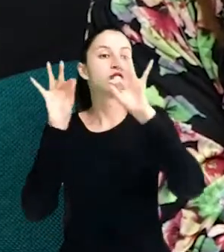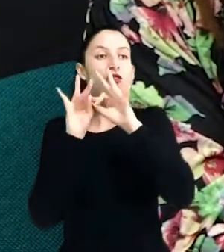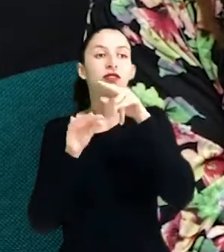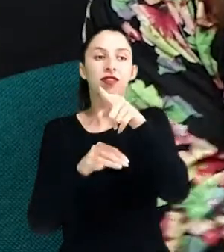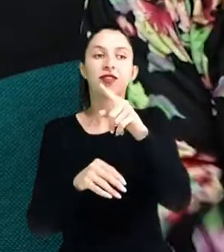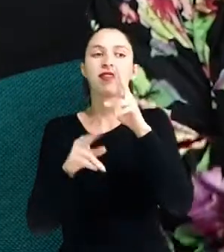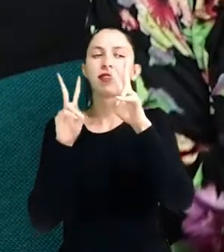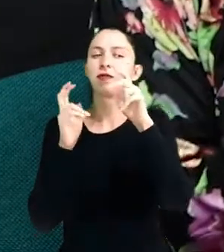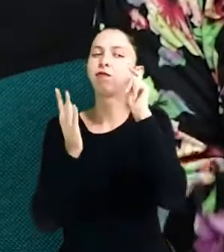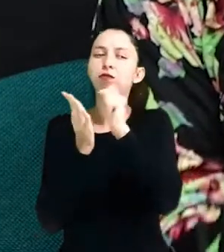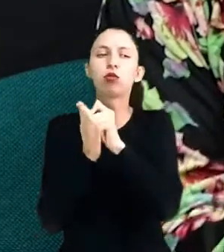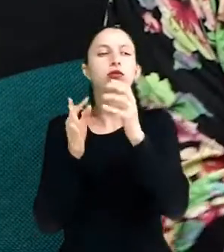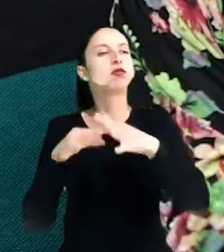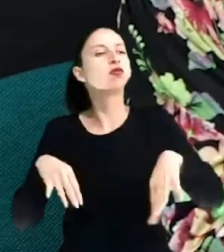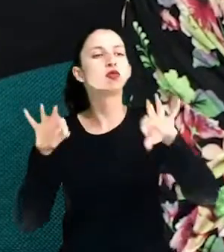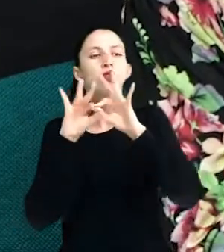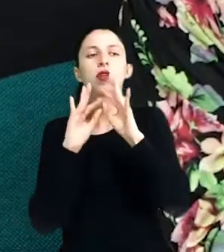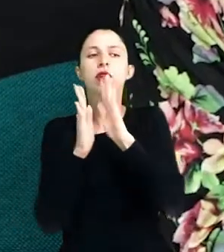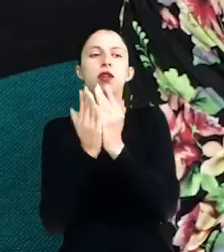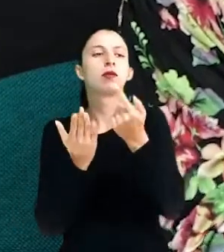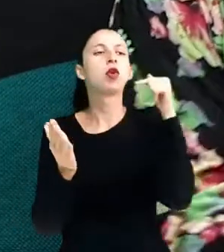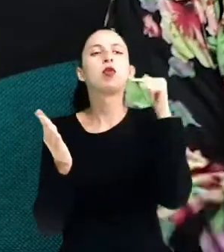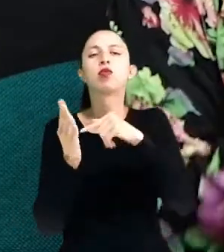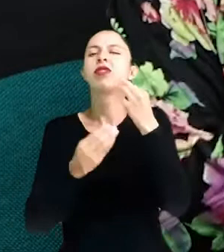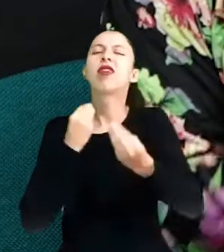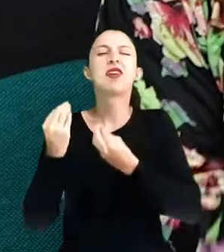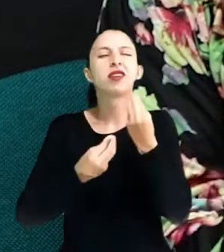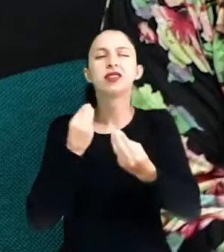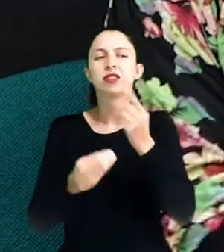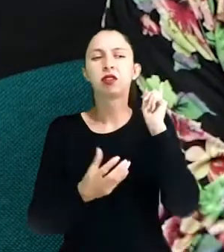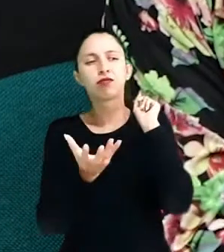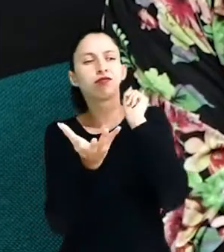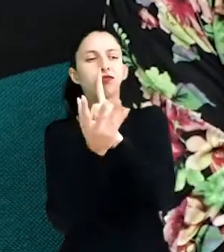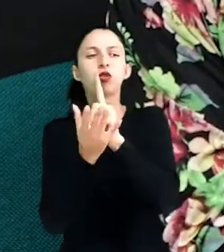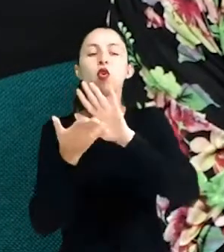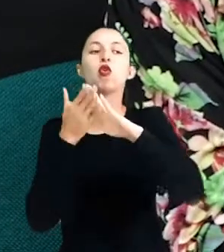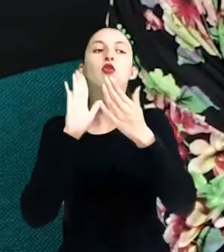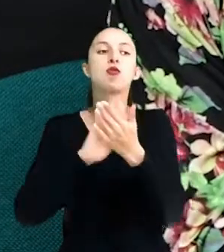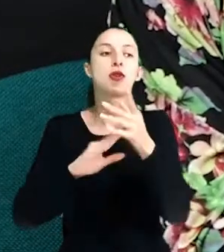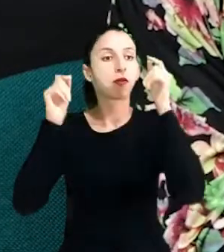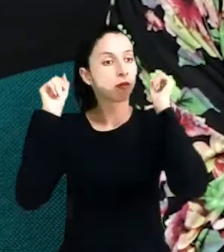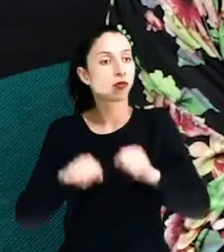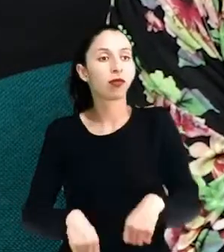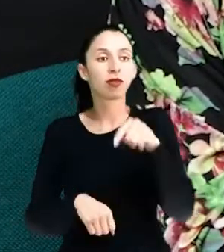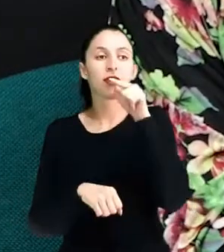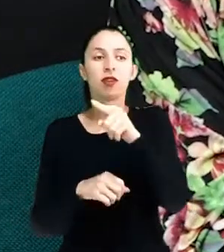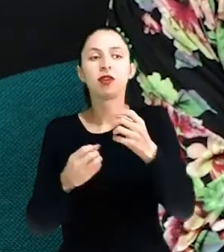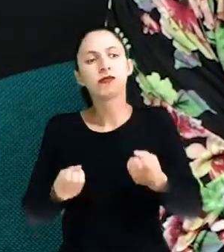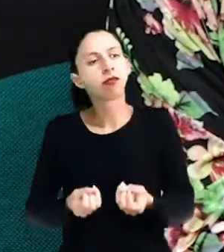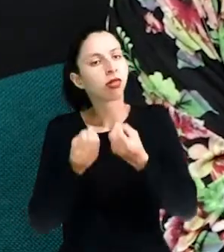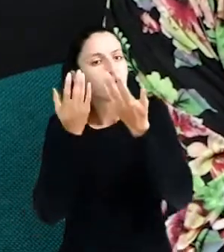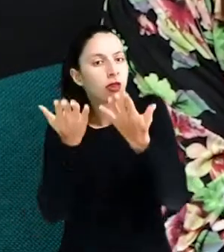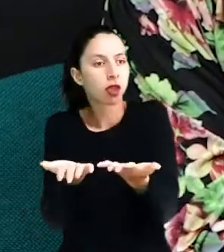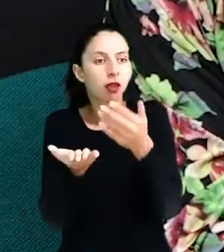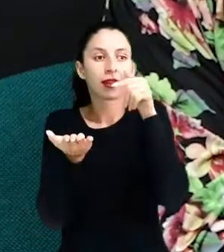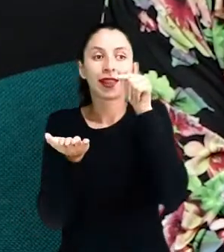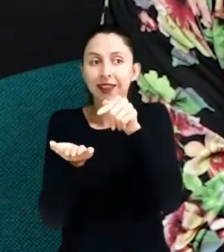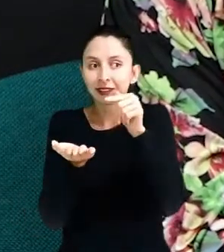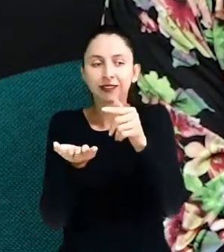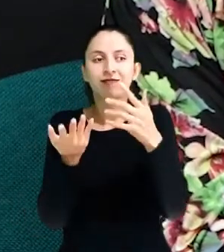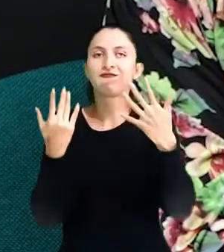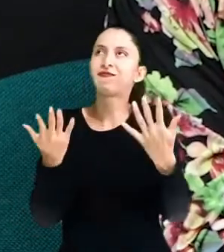sus textos, hacer justamente esa intervención comunitaria, permitirle y darle voz también a aquellas comunidades